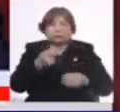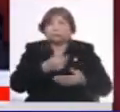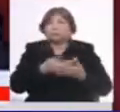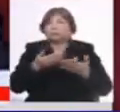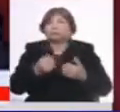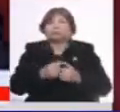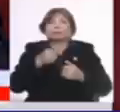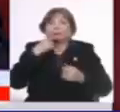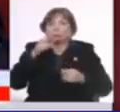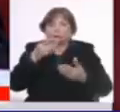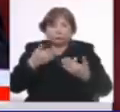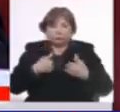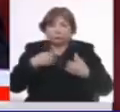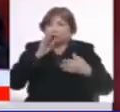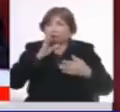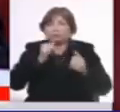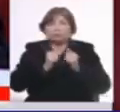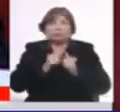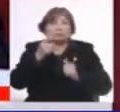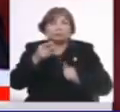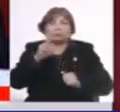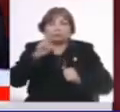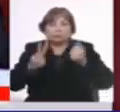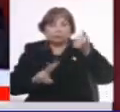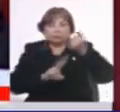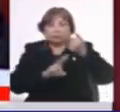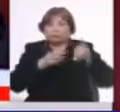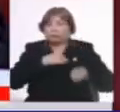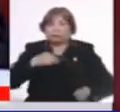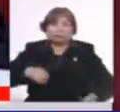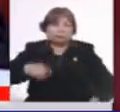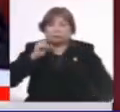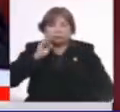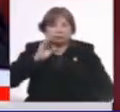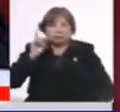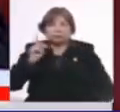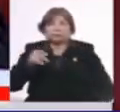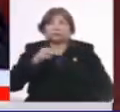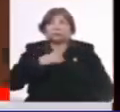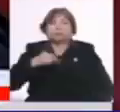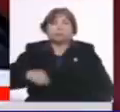rápidamente eso. Y eso es lo que hablé con el viceministro, no lo pude hacer con el ministro.